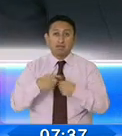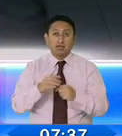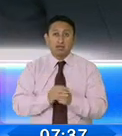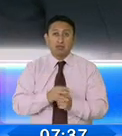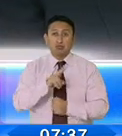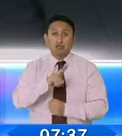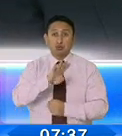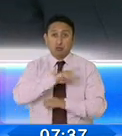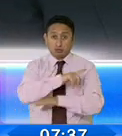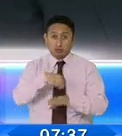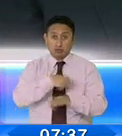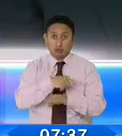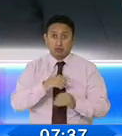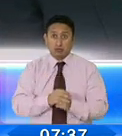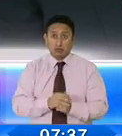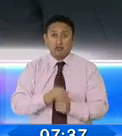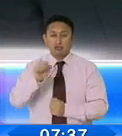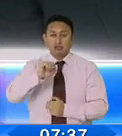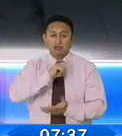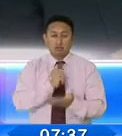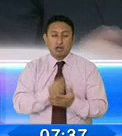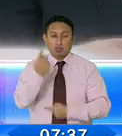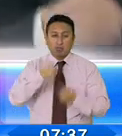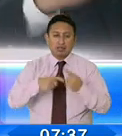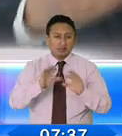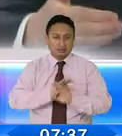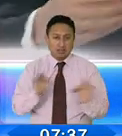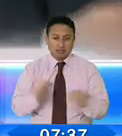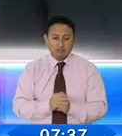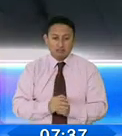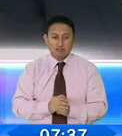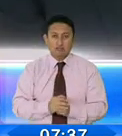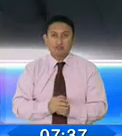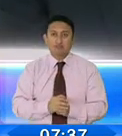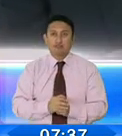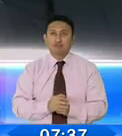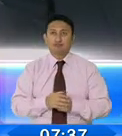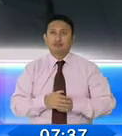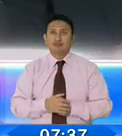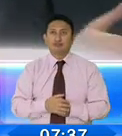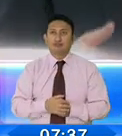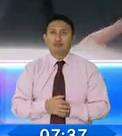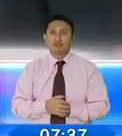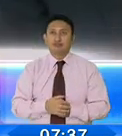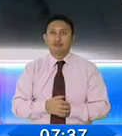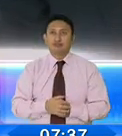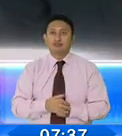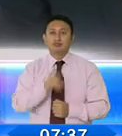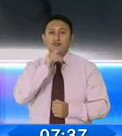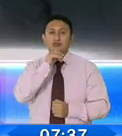horas? Por 24 horas. ¿Quiénes son los que están exentos, señor secretario, de estas medidas de movilidad?